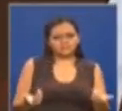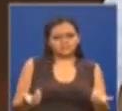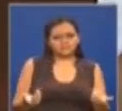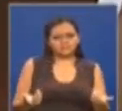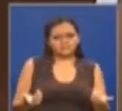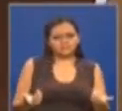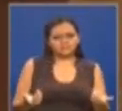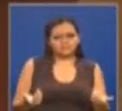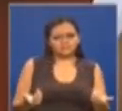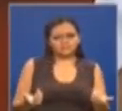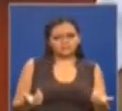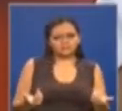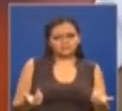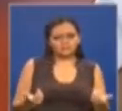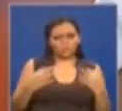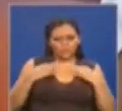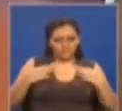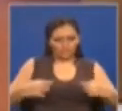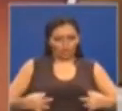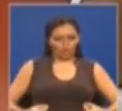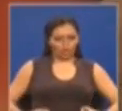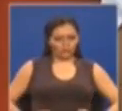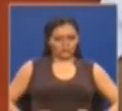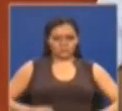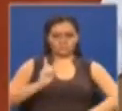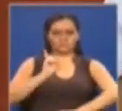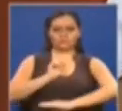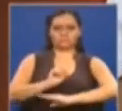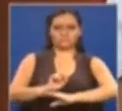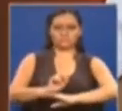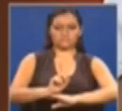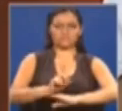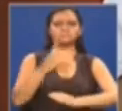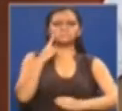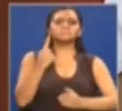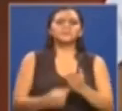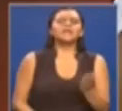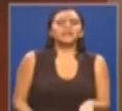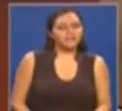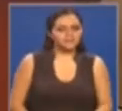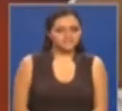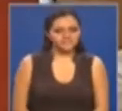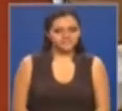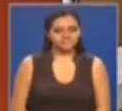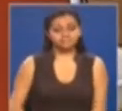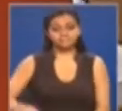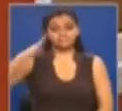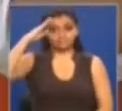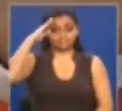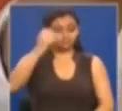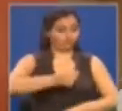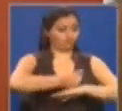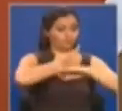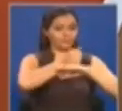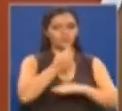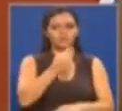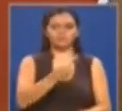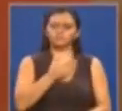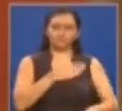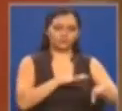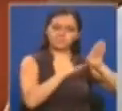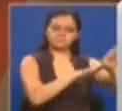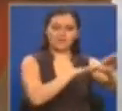ahí los altos mandos de uniforme? Por ahí el comandante del ejército, ¿no?, manifestó que están ahí mostrando